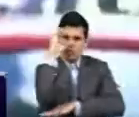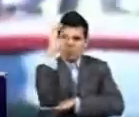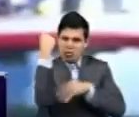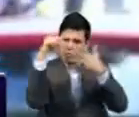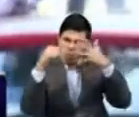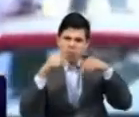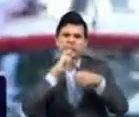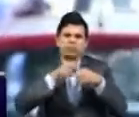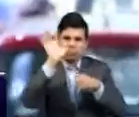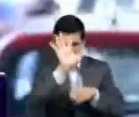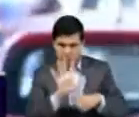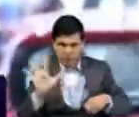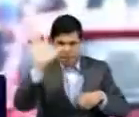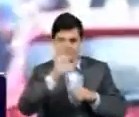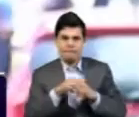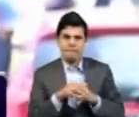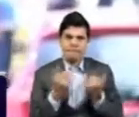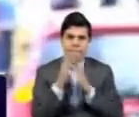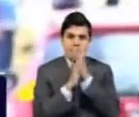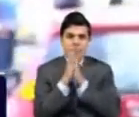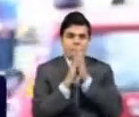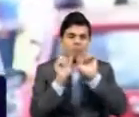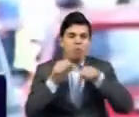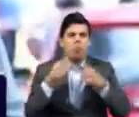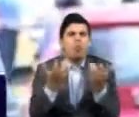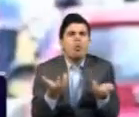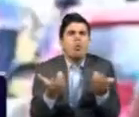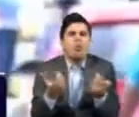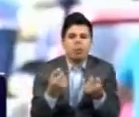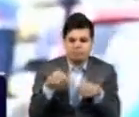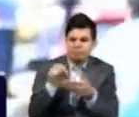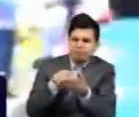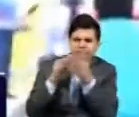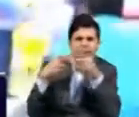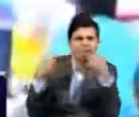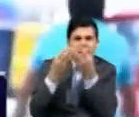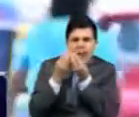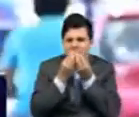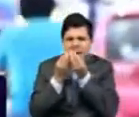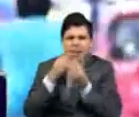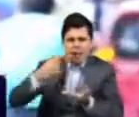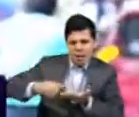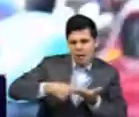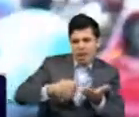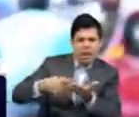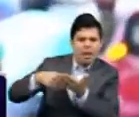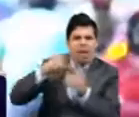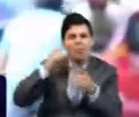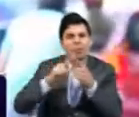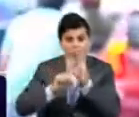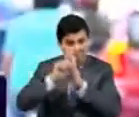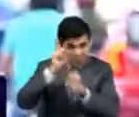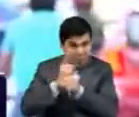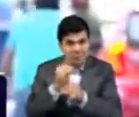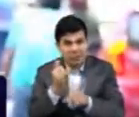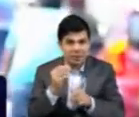departamento. Pues las expectativas se mantienen de cuáles serán los resultados que deje la instalación de la Mesa Departamental de Paz en Norte de Santander